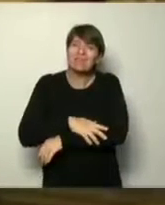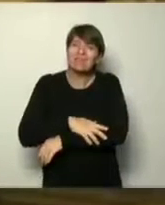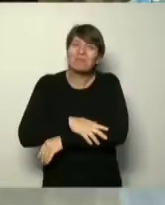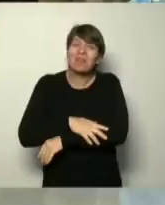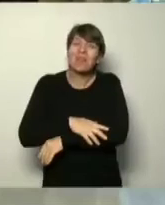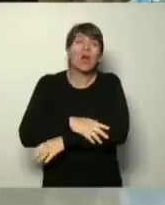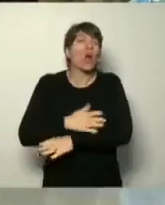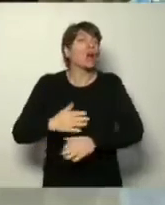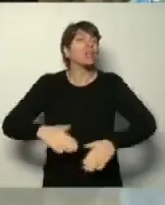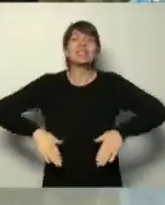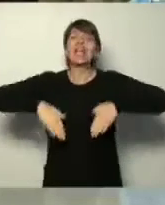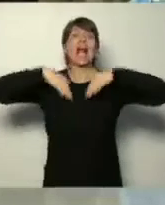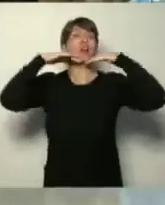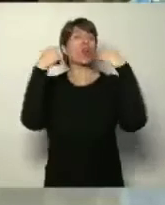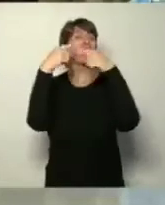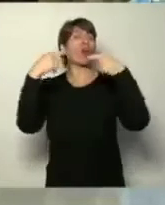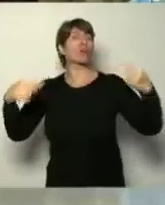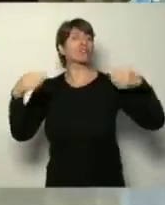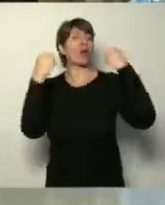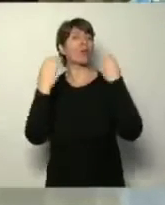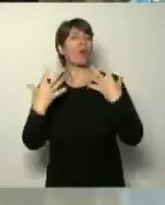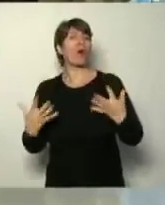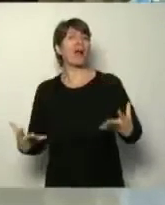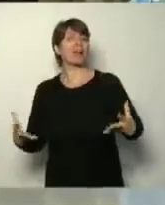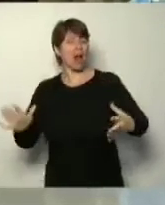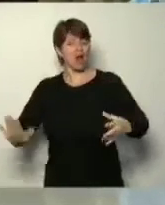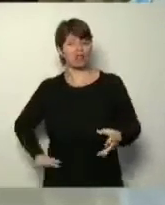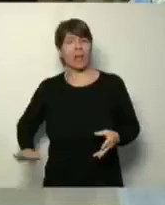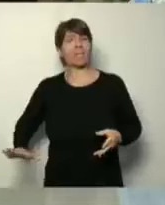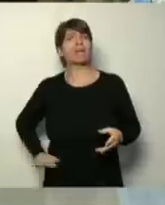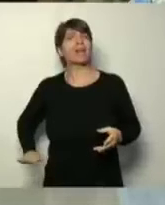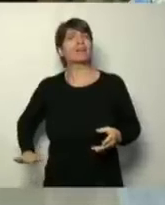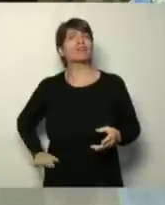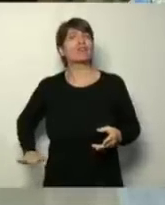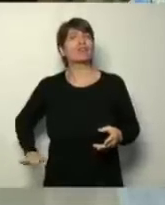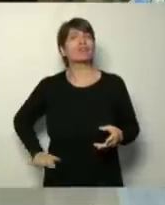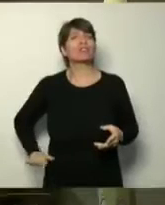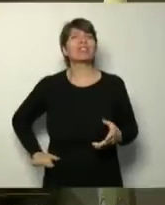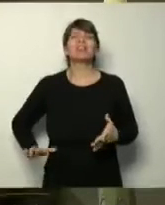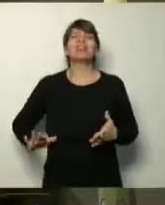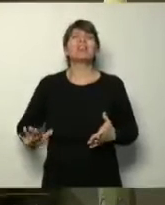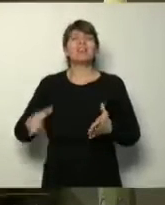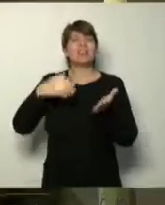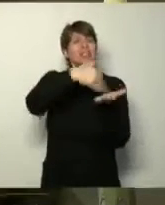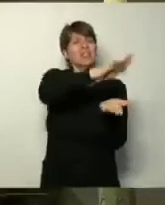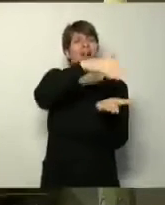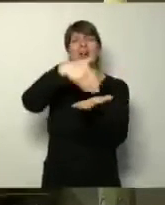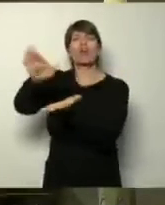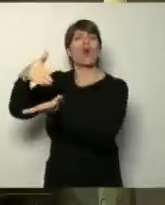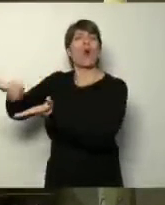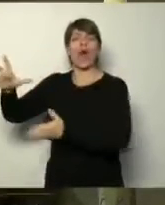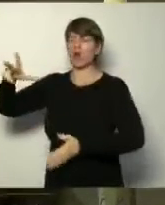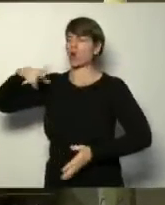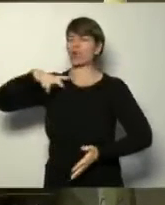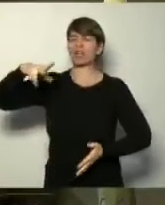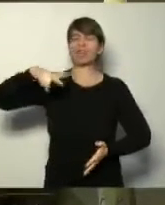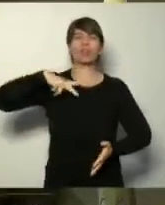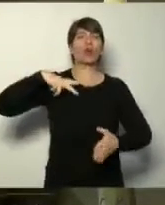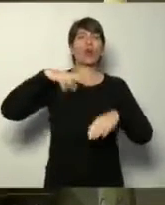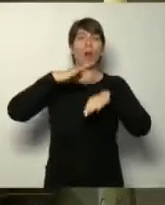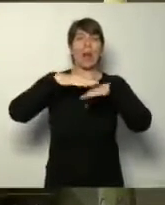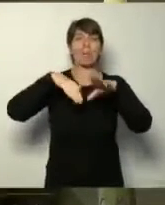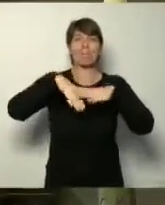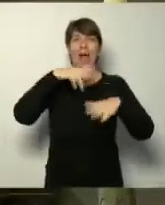humildes. Colmó de bienes a los hambrientos y despidió a los ricos con